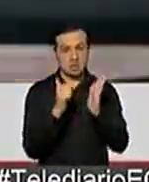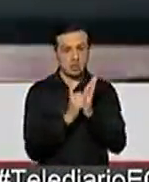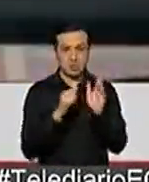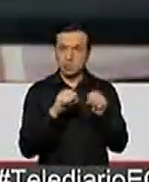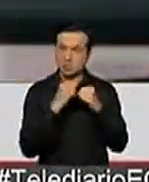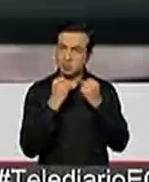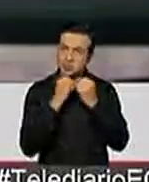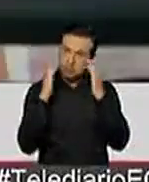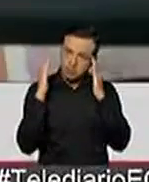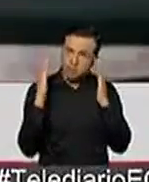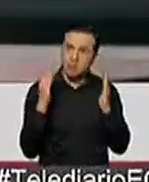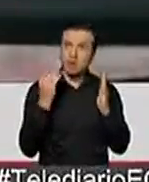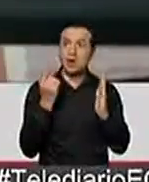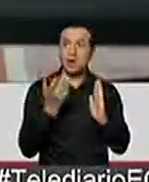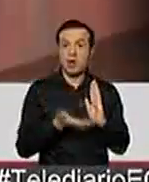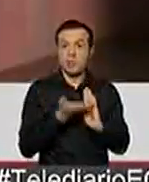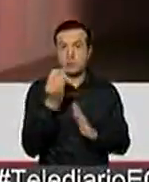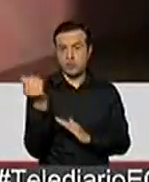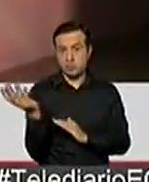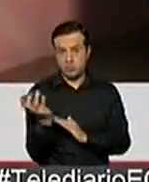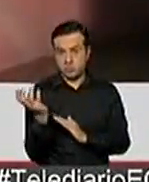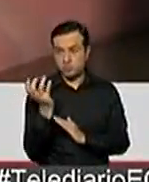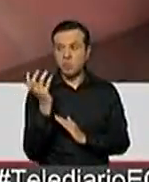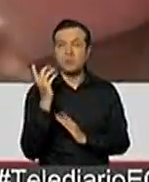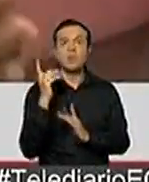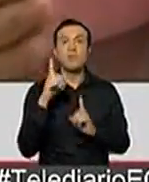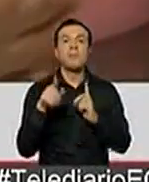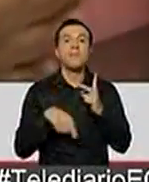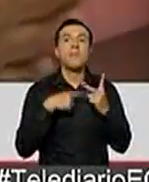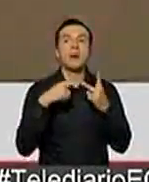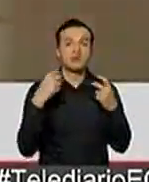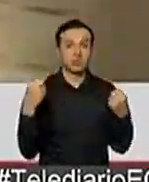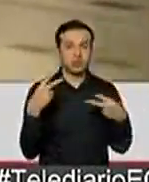Social, e incluye el aumento de pensiones, seguro